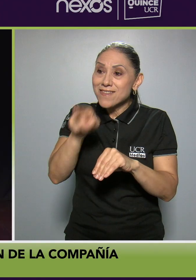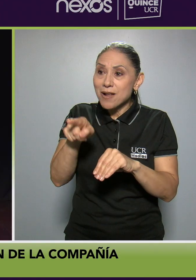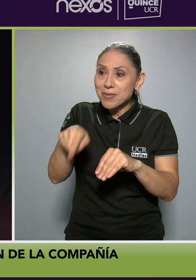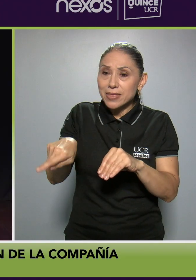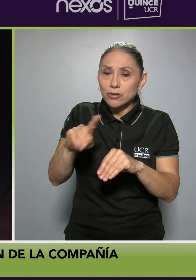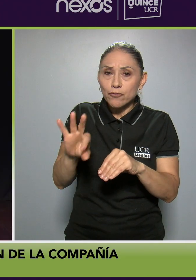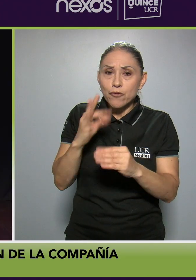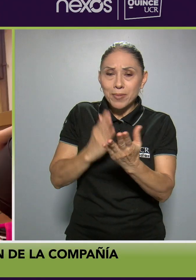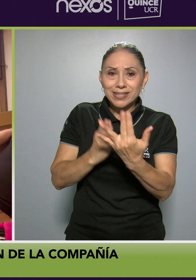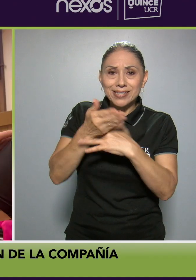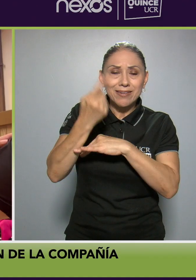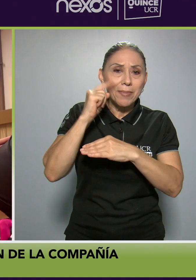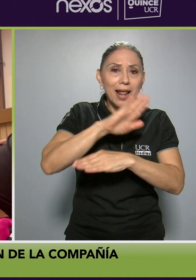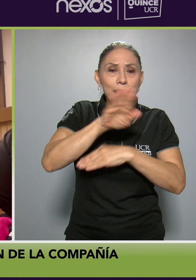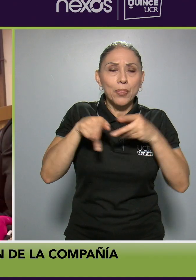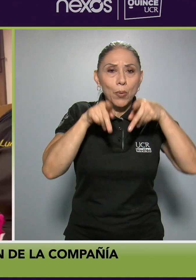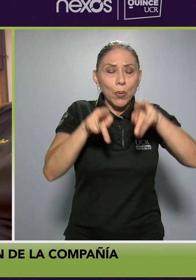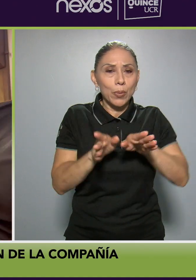para todo lo que es de la población.